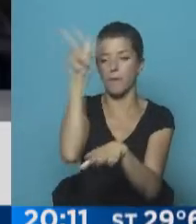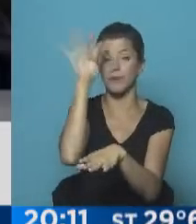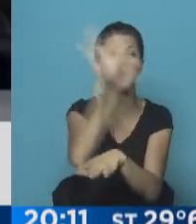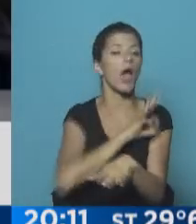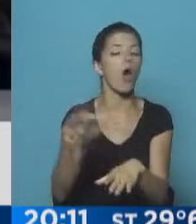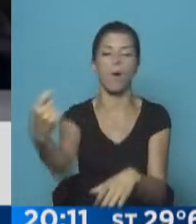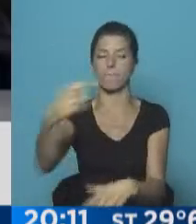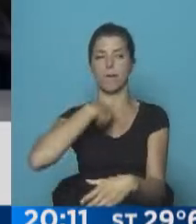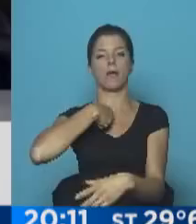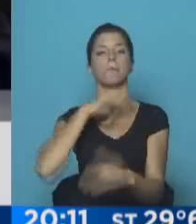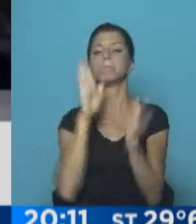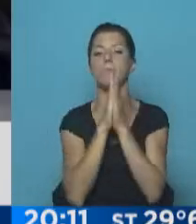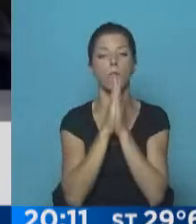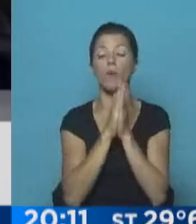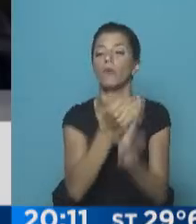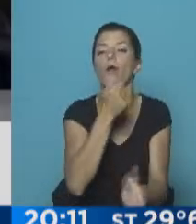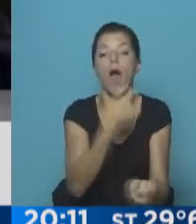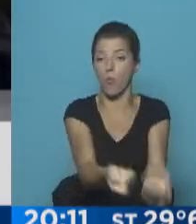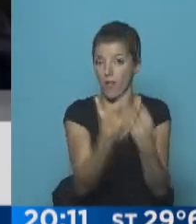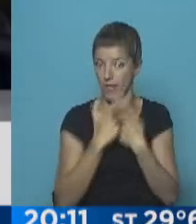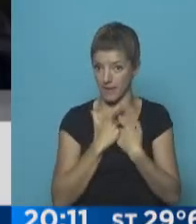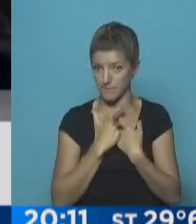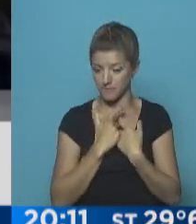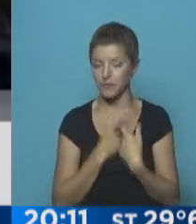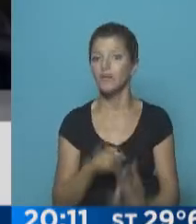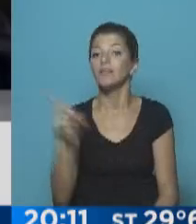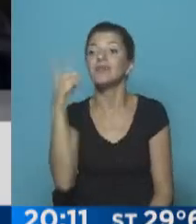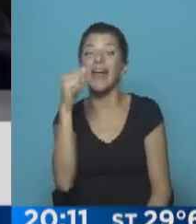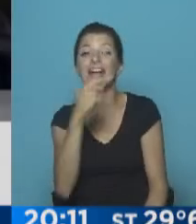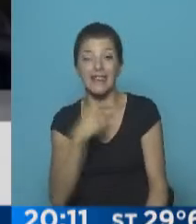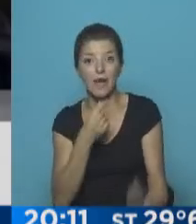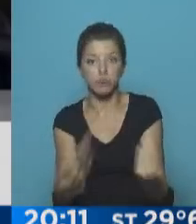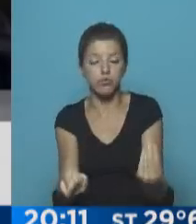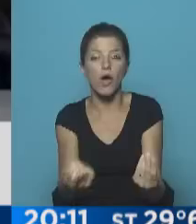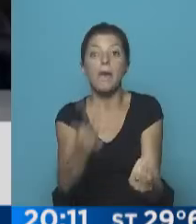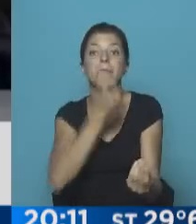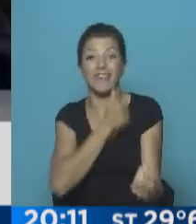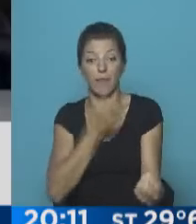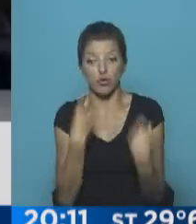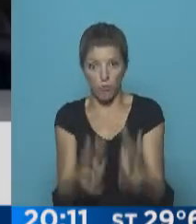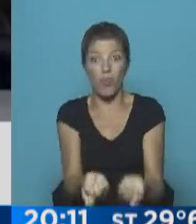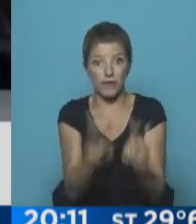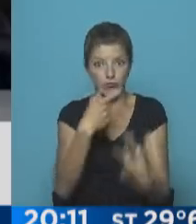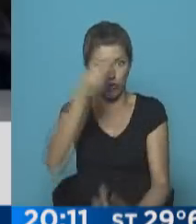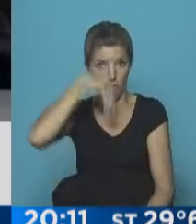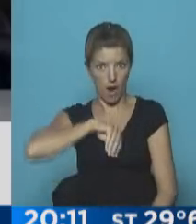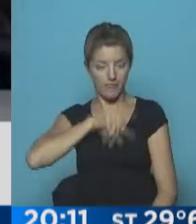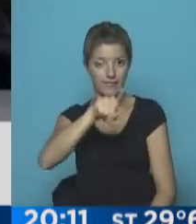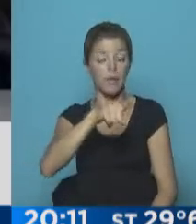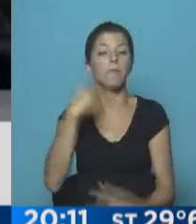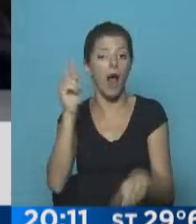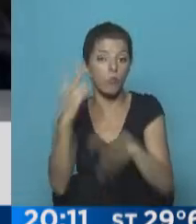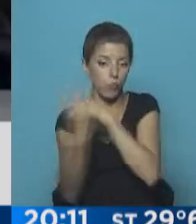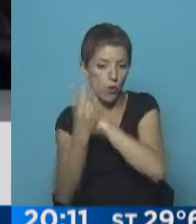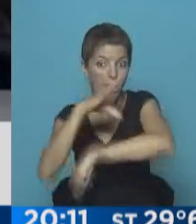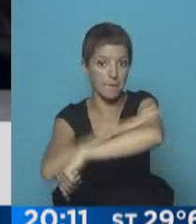Él quería el vital elemento para poder tomar los medicamentos justamente para la hipertensión arterial